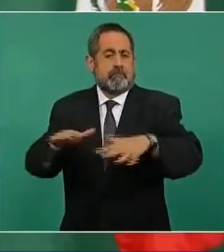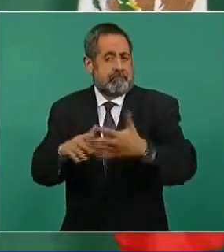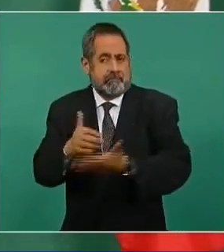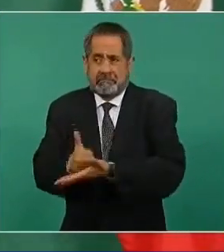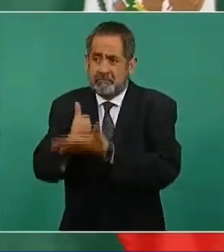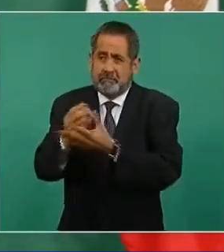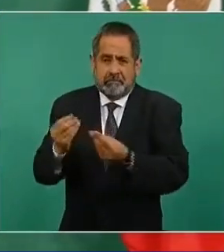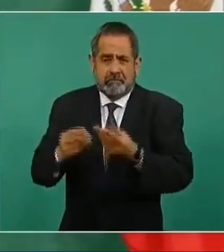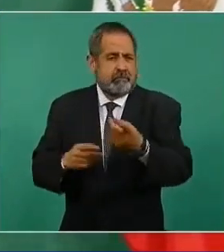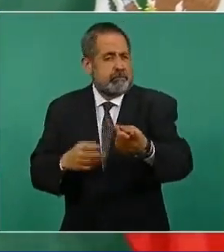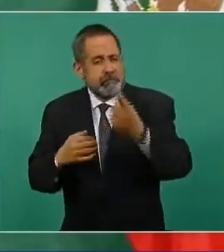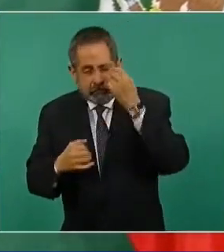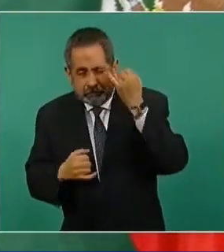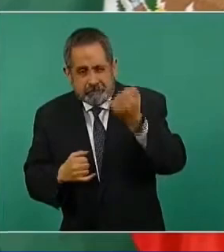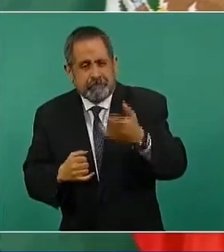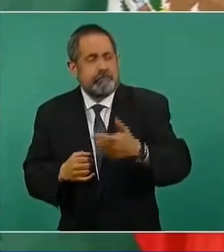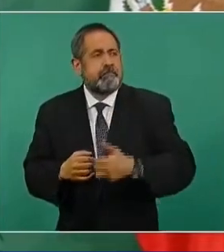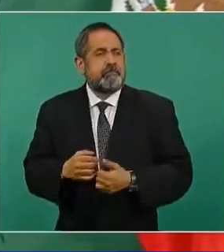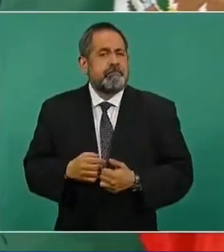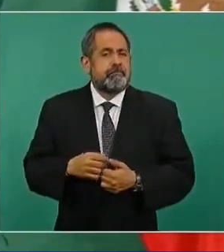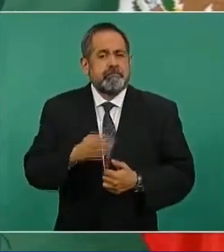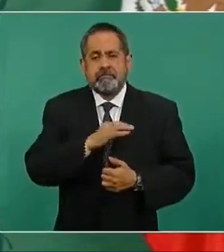Imagínense que llegan